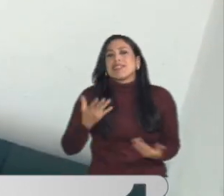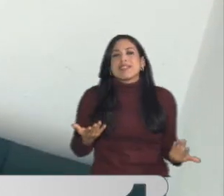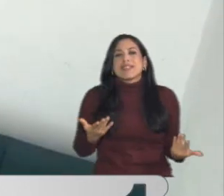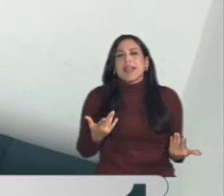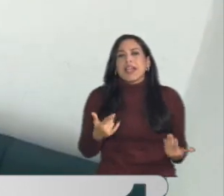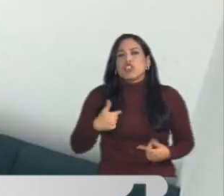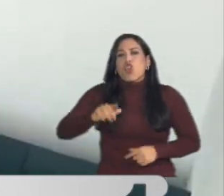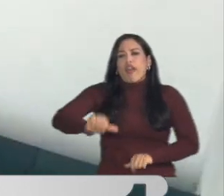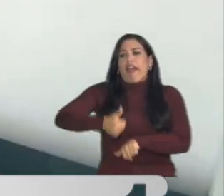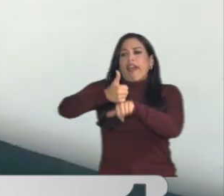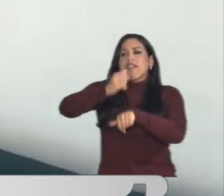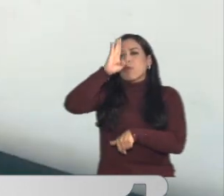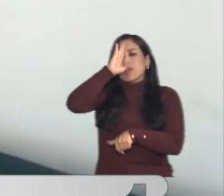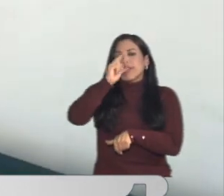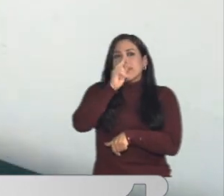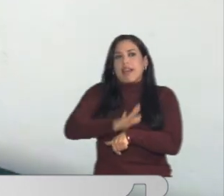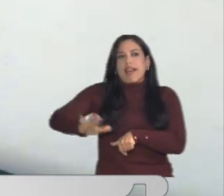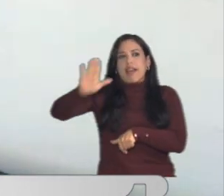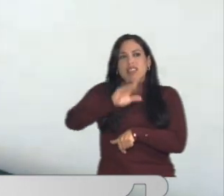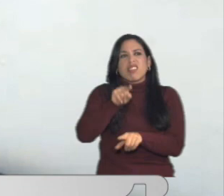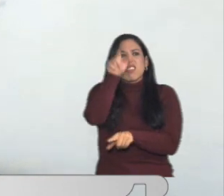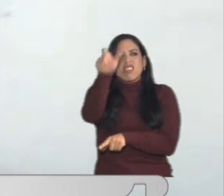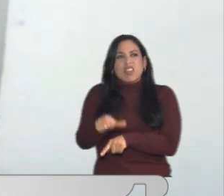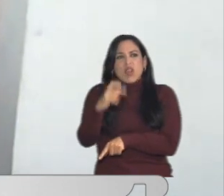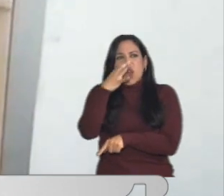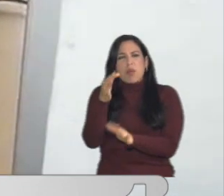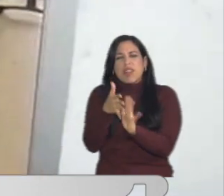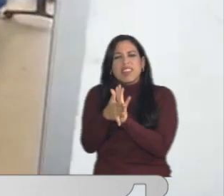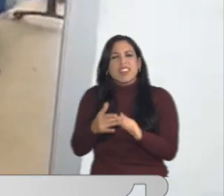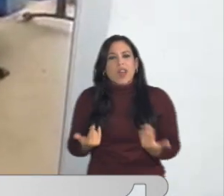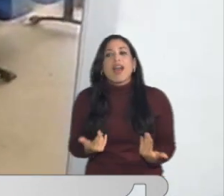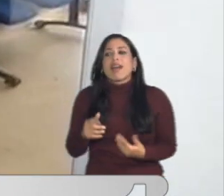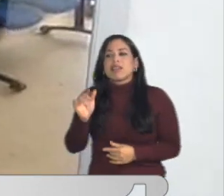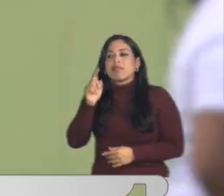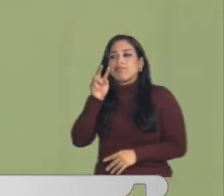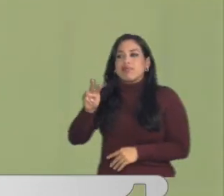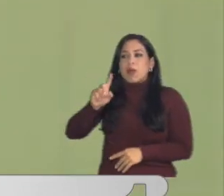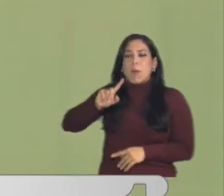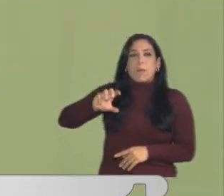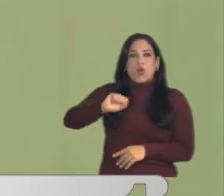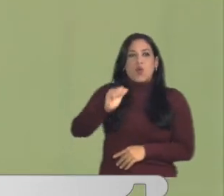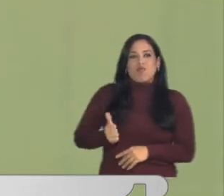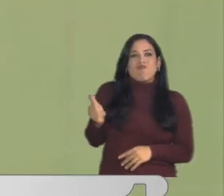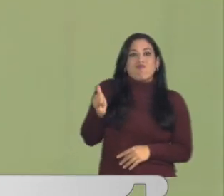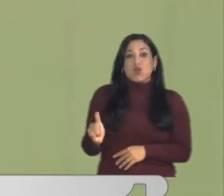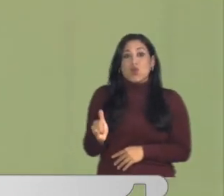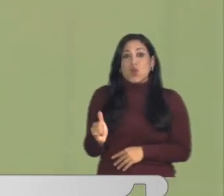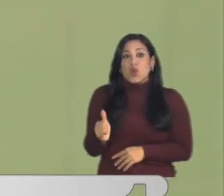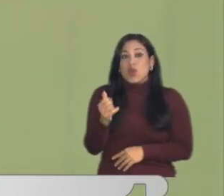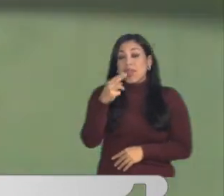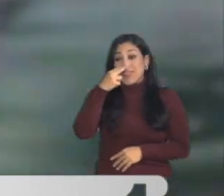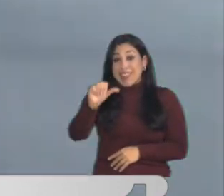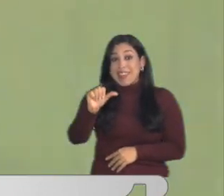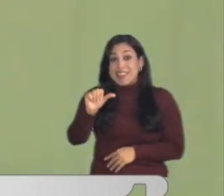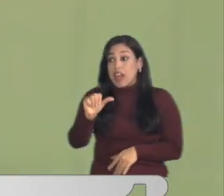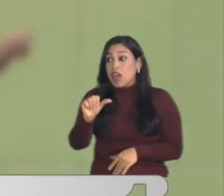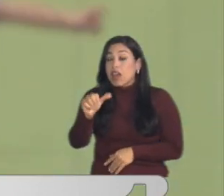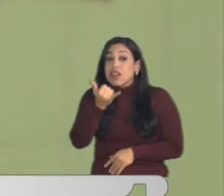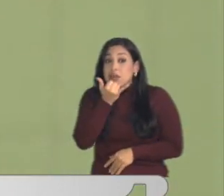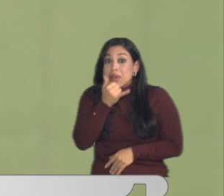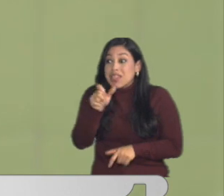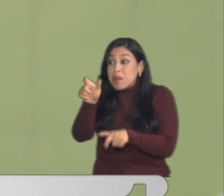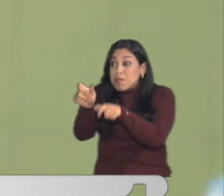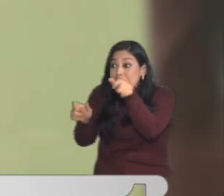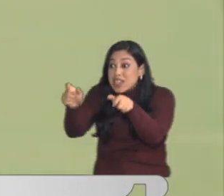un teniente. La intención de ese hombre era abusar sexualmente de esta menor y en un descuido de